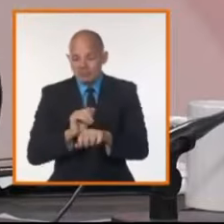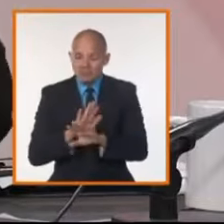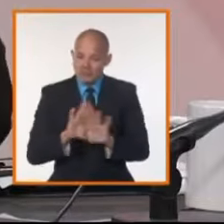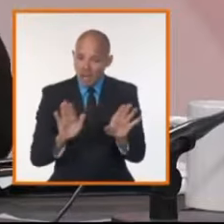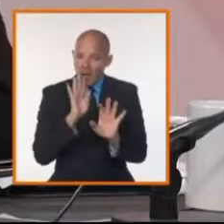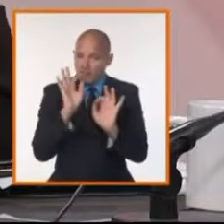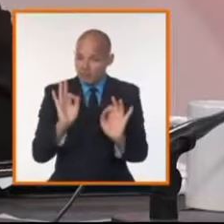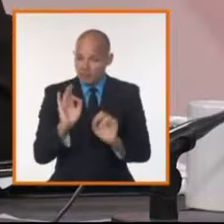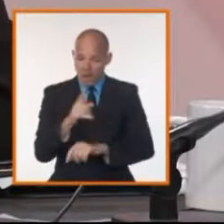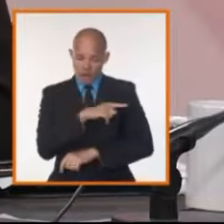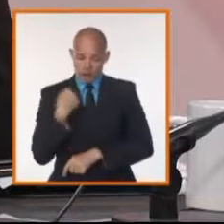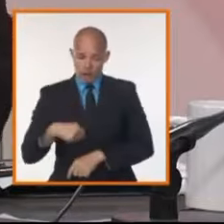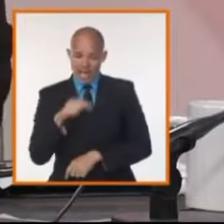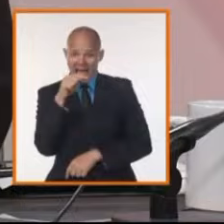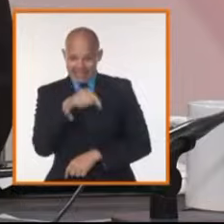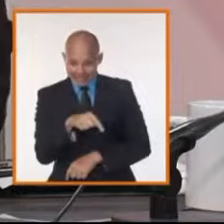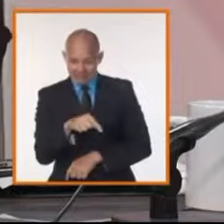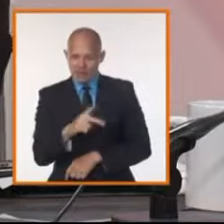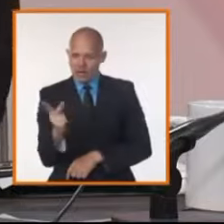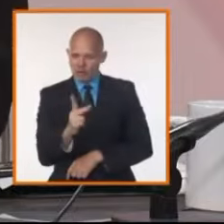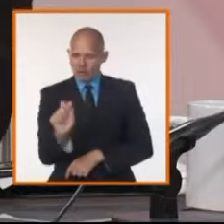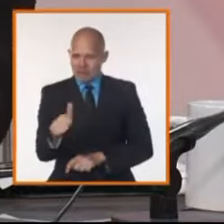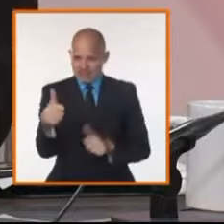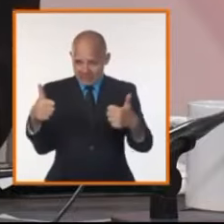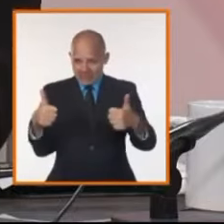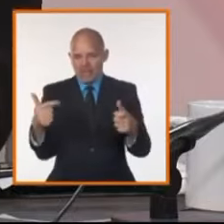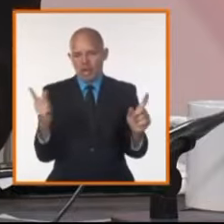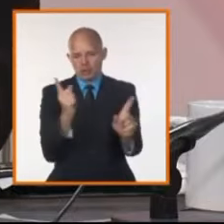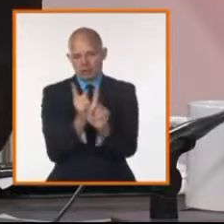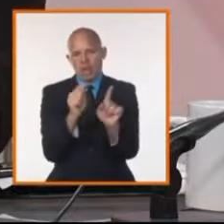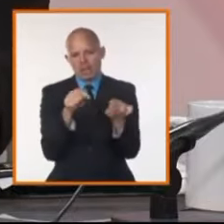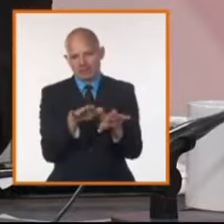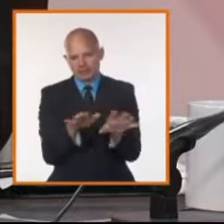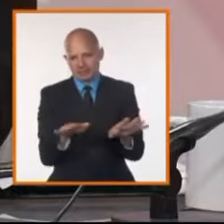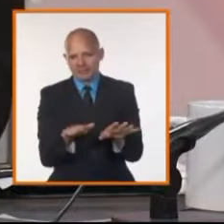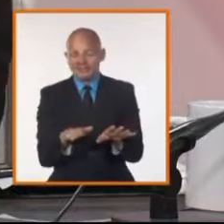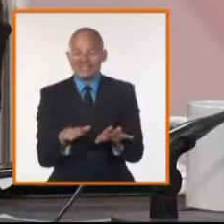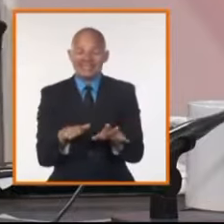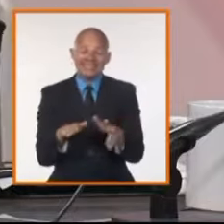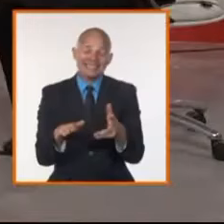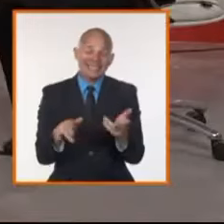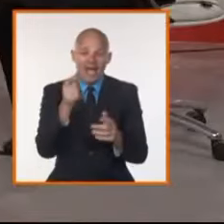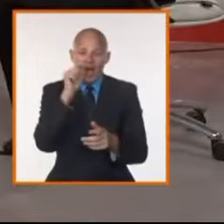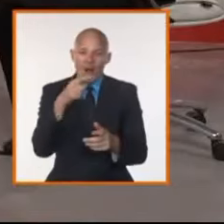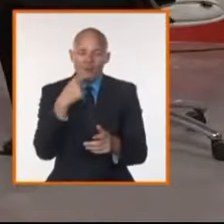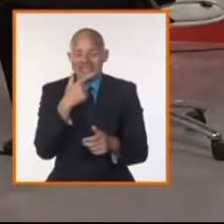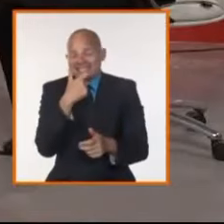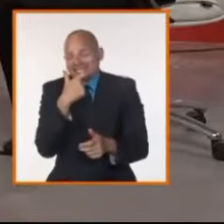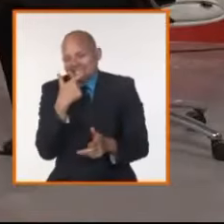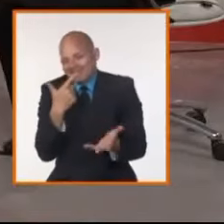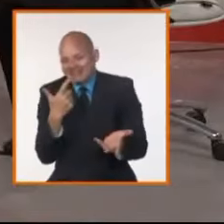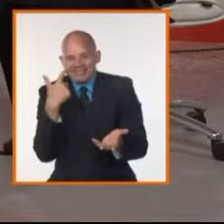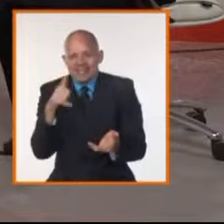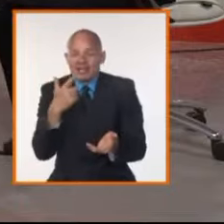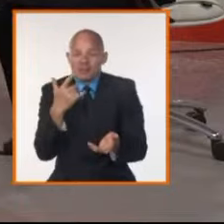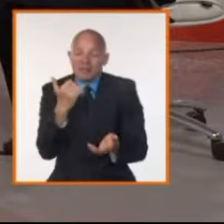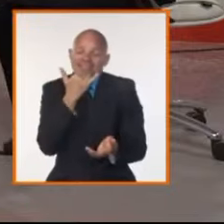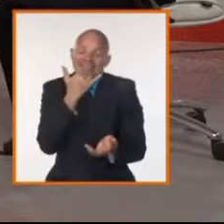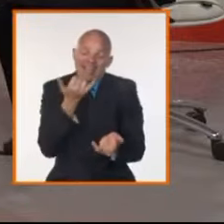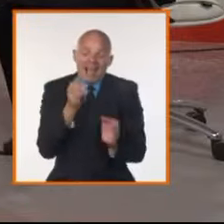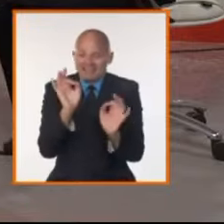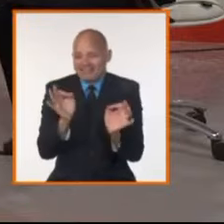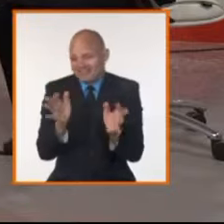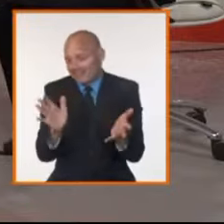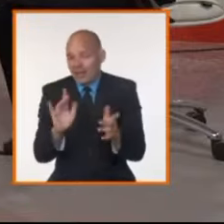de sobre eso Oliver quisiera que que hablemos no hay duda de que es que son tantos encuentros que puede pasar mu muy